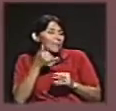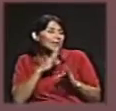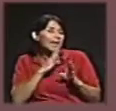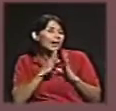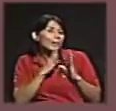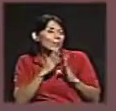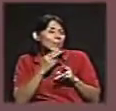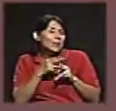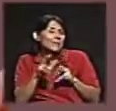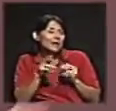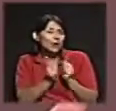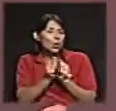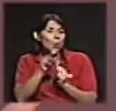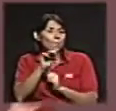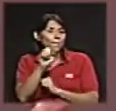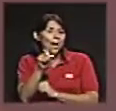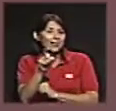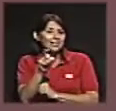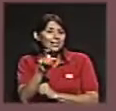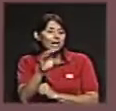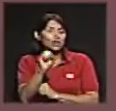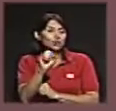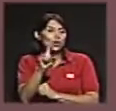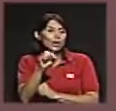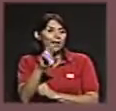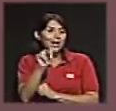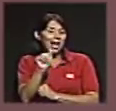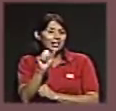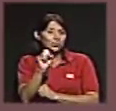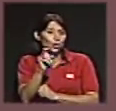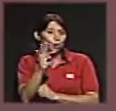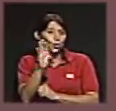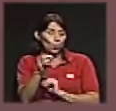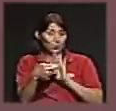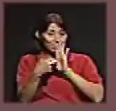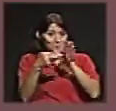con don Max Solera Soto, el representante de esta empresa Bimavi,